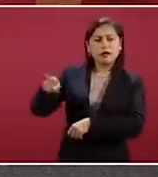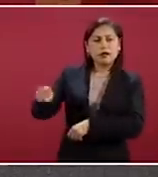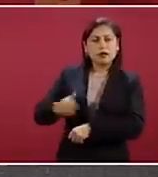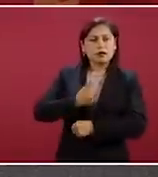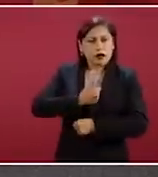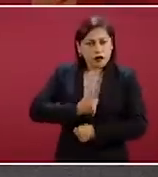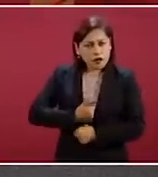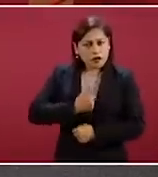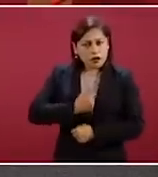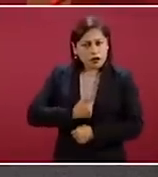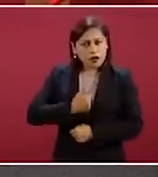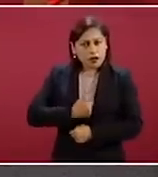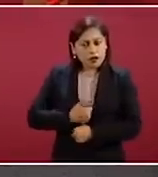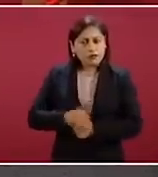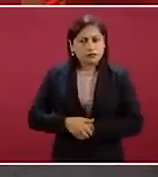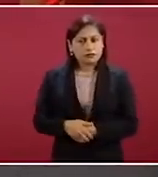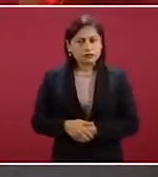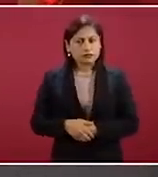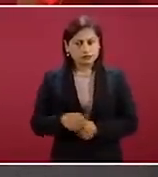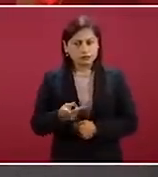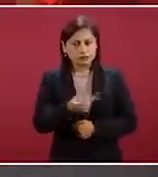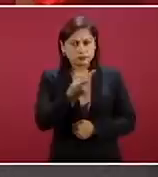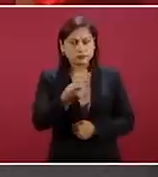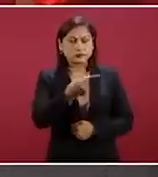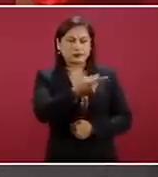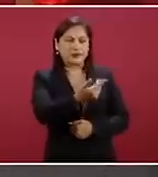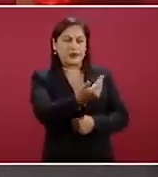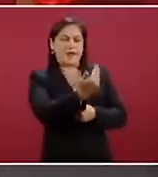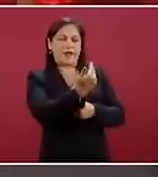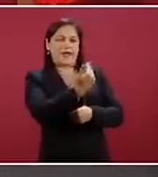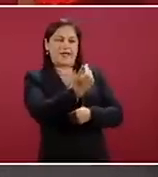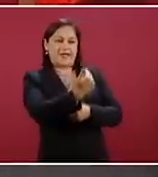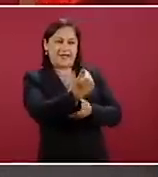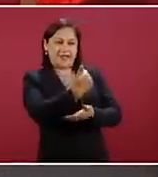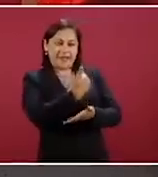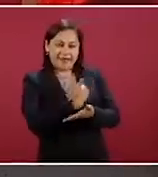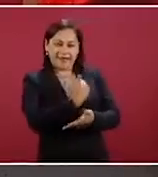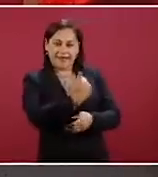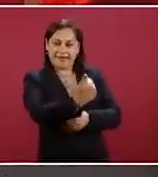estás llevando a que yo responda y no puedo